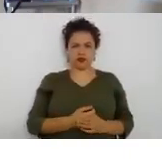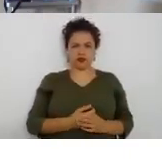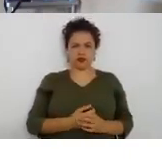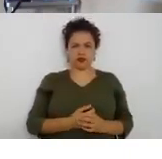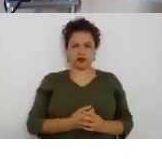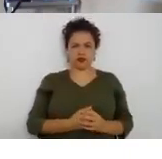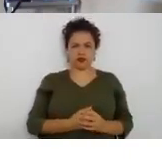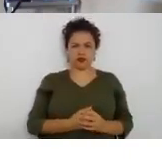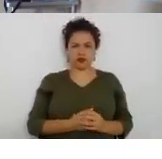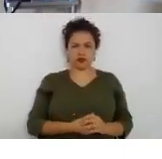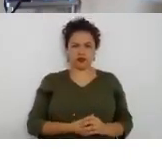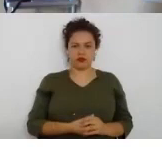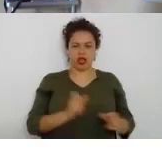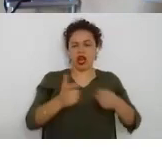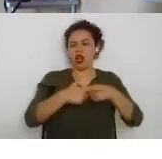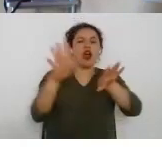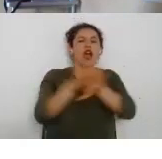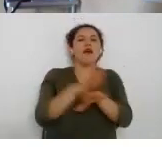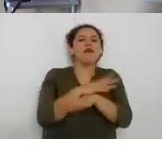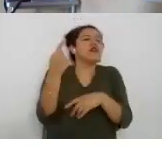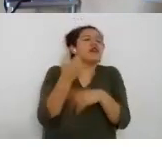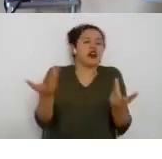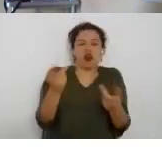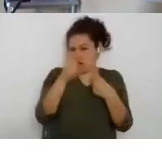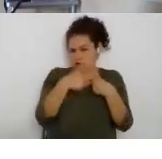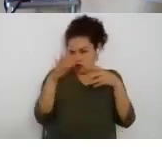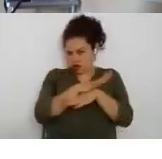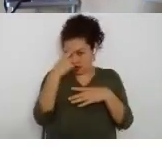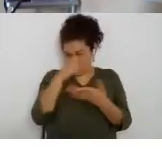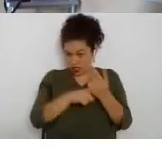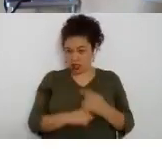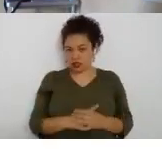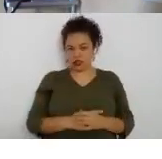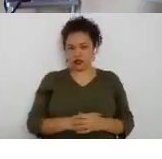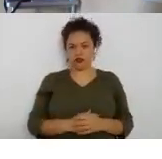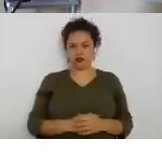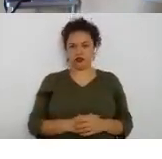¿En qué creen que pueda cambiar? ¿O creen que cambie?